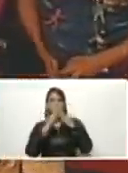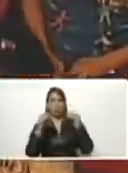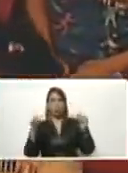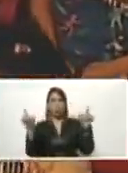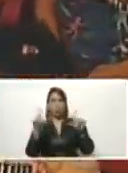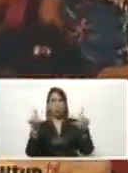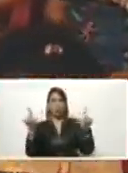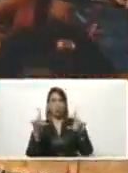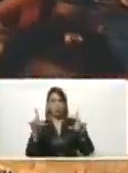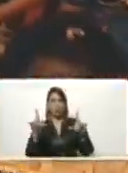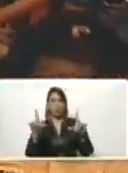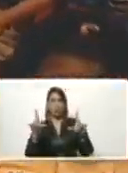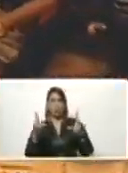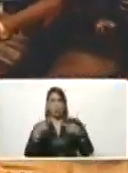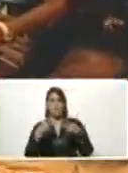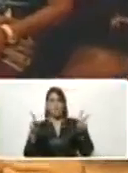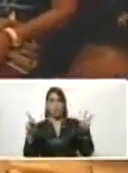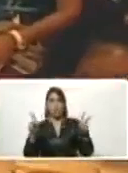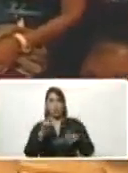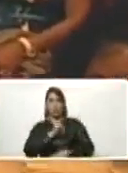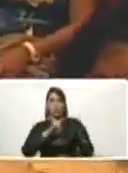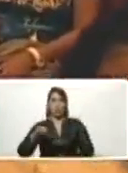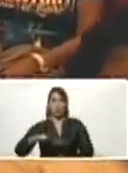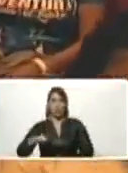televisoras públicas y privadas.